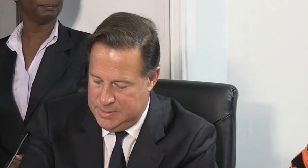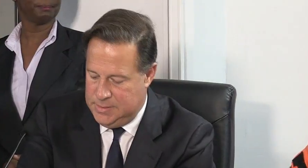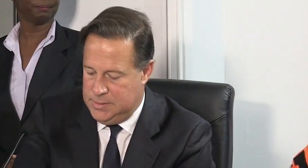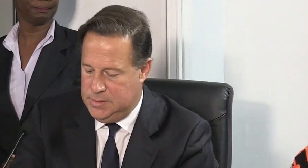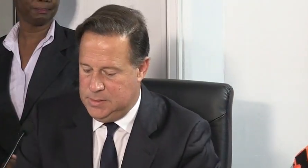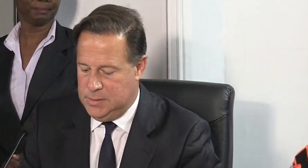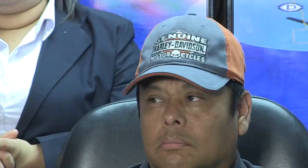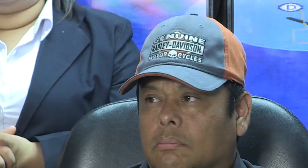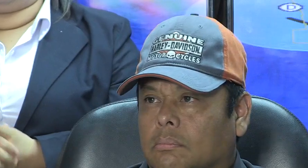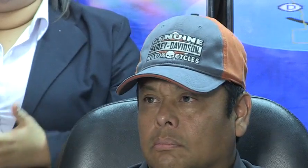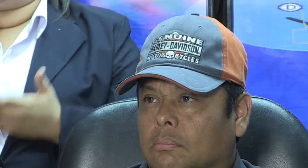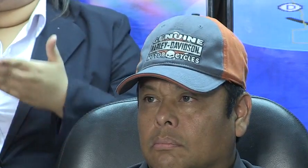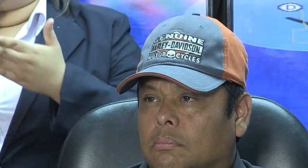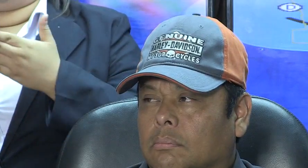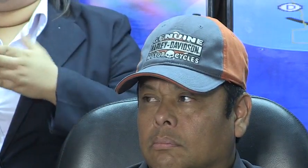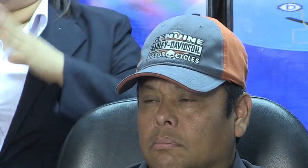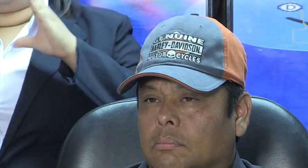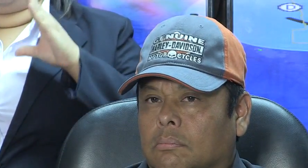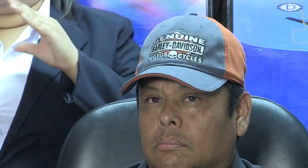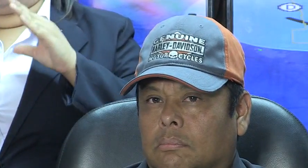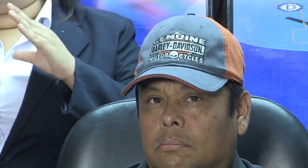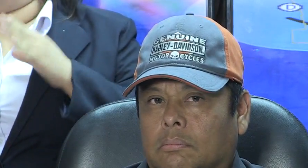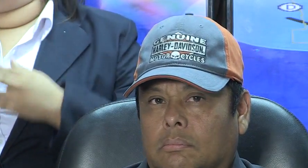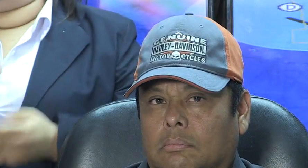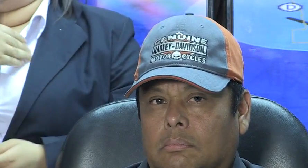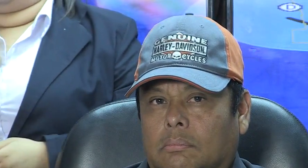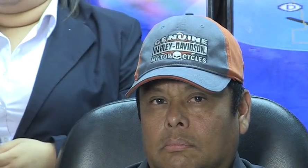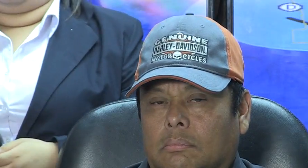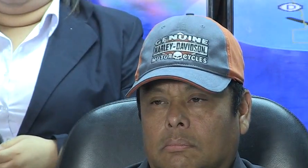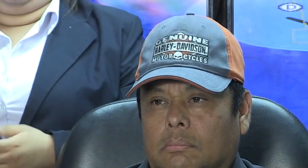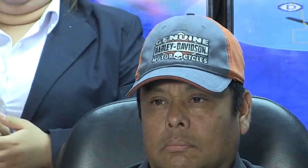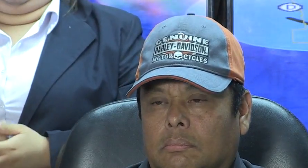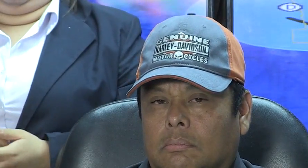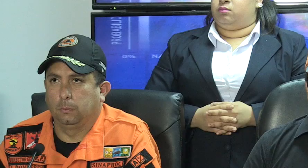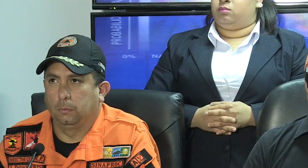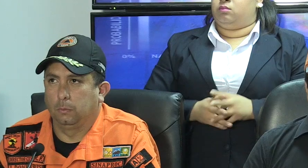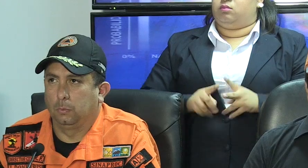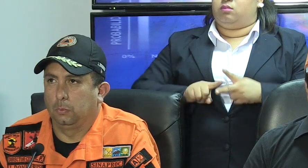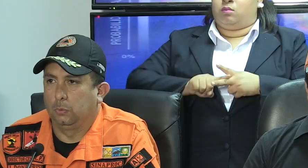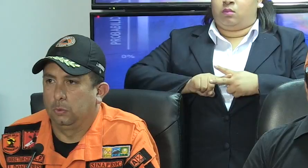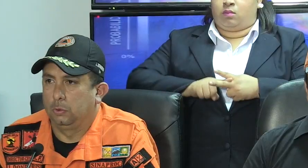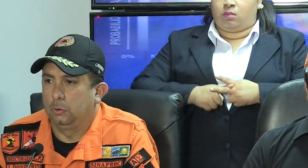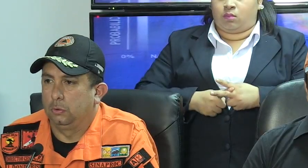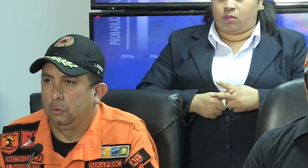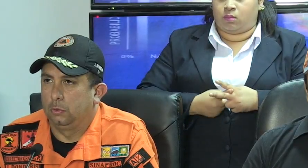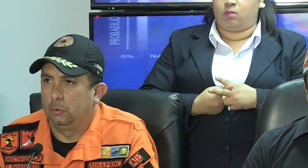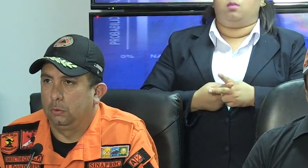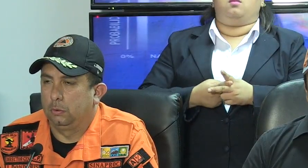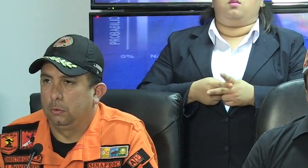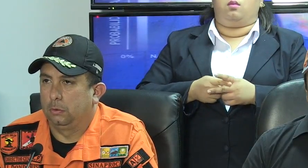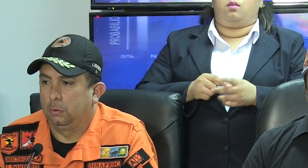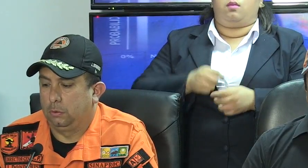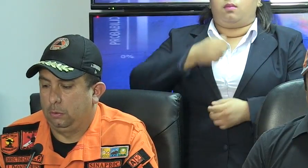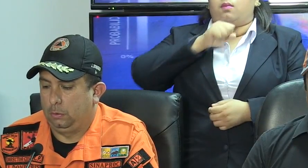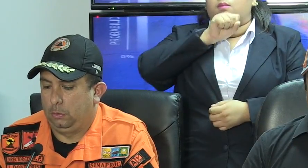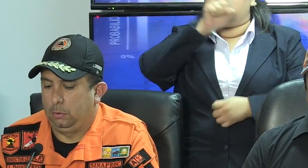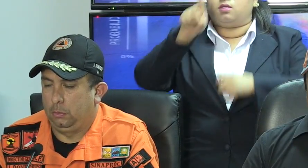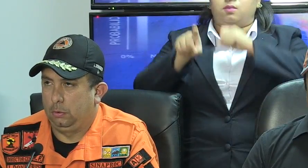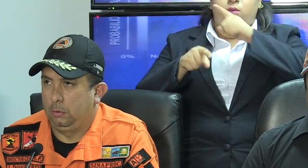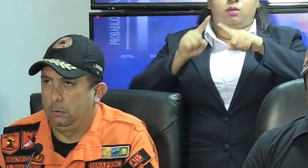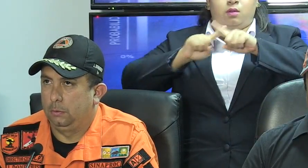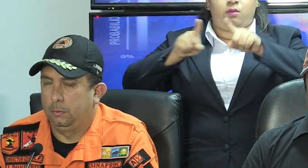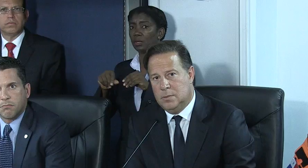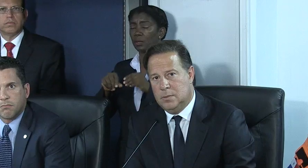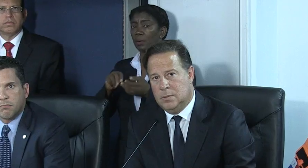costa del Caribe a una alerta verde, y se levanta la alerta en el resto del país. Se mantiene una alerta